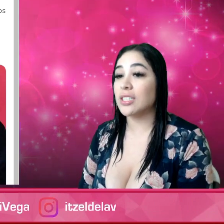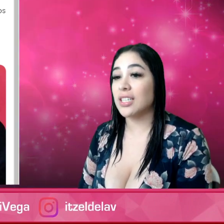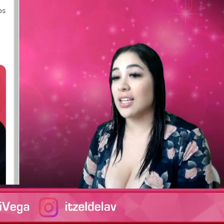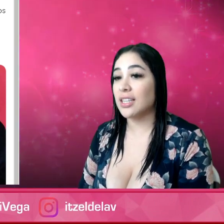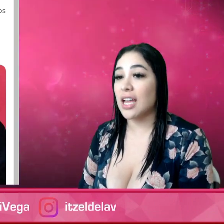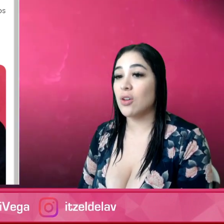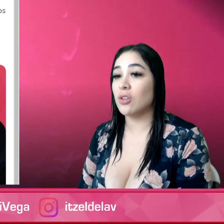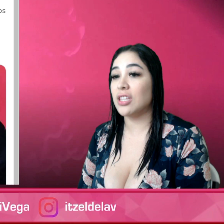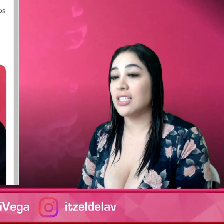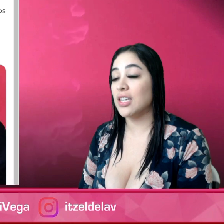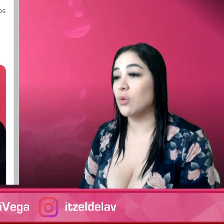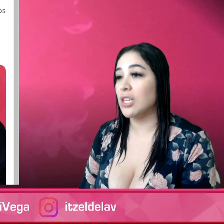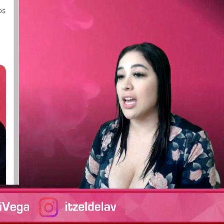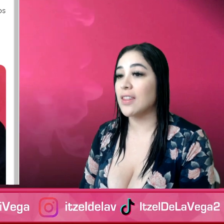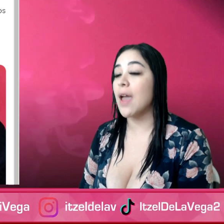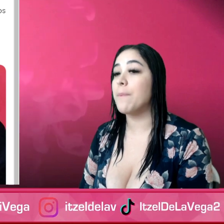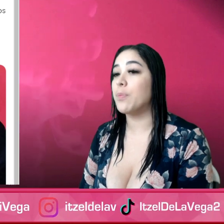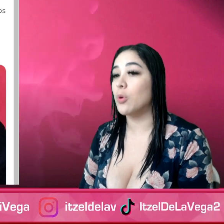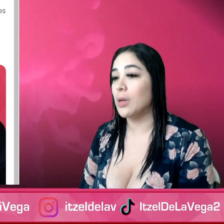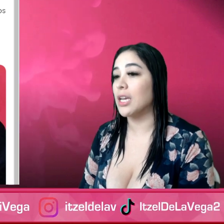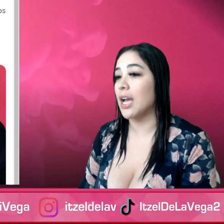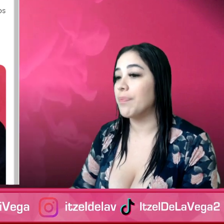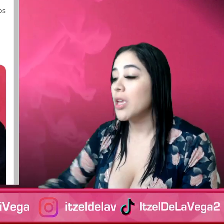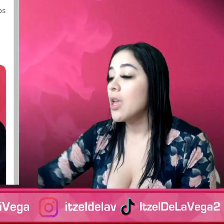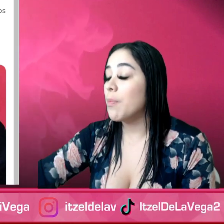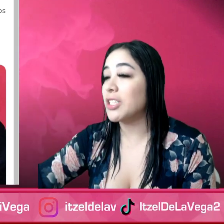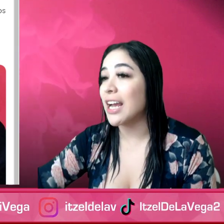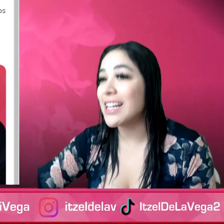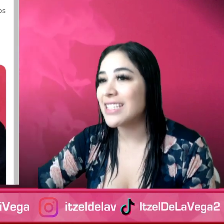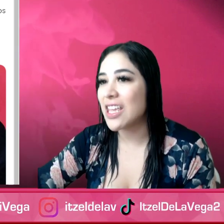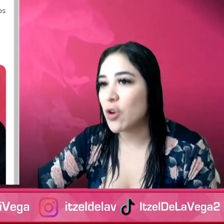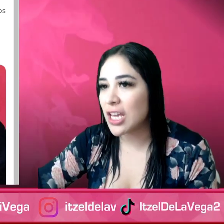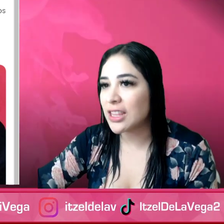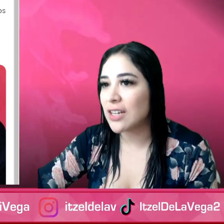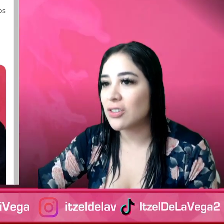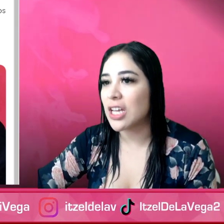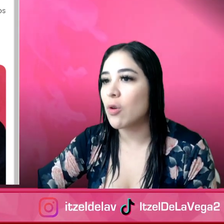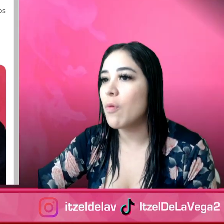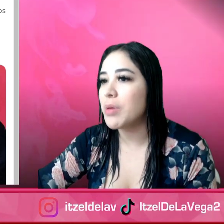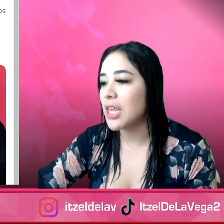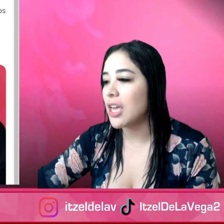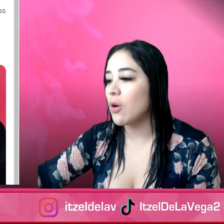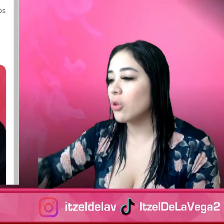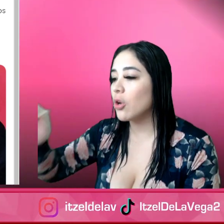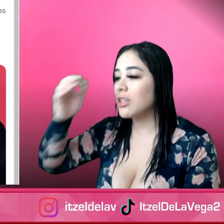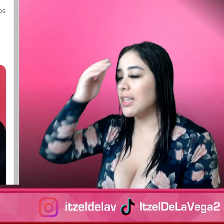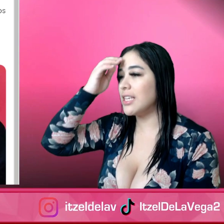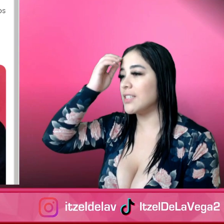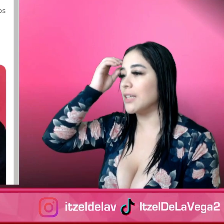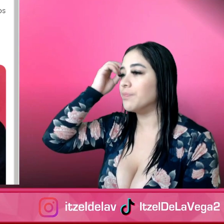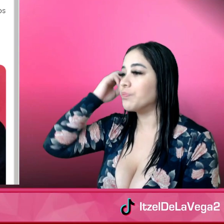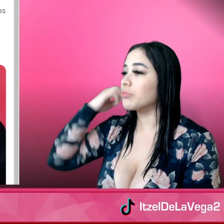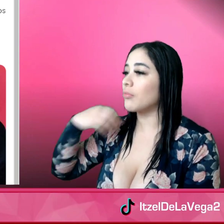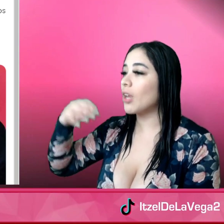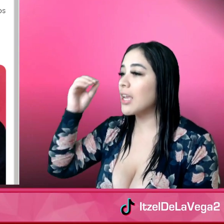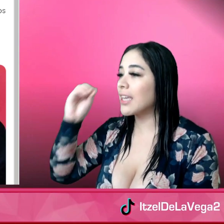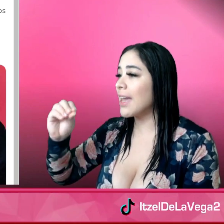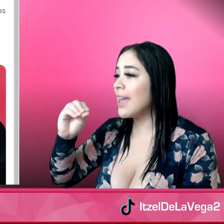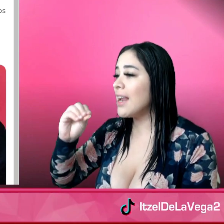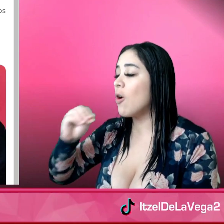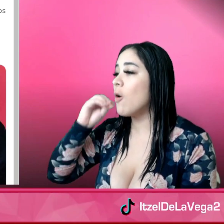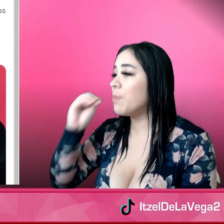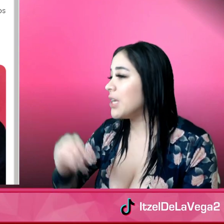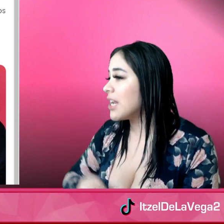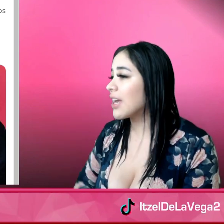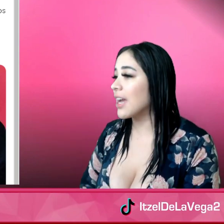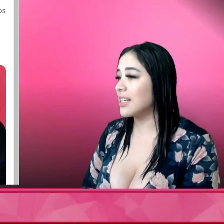su exsecretario de Seguridad Pública. Pues ya que el señorita sacó un video donde dice que